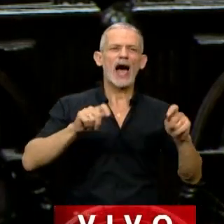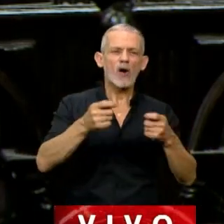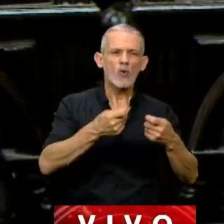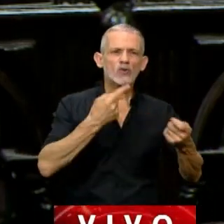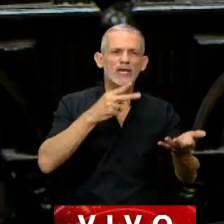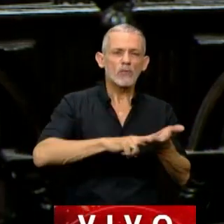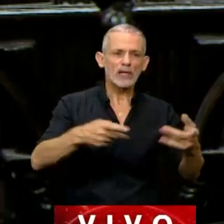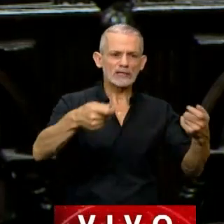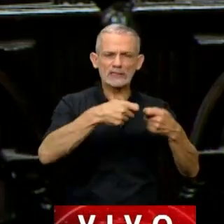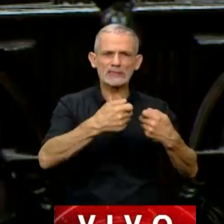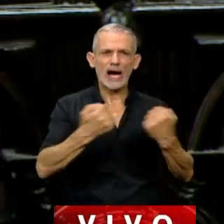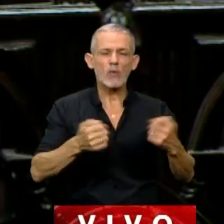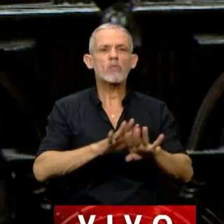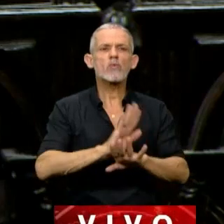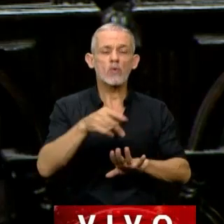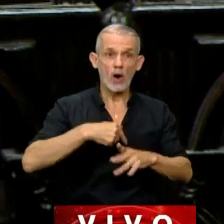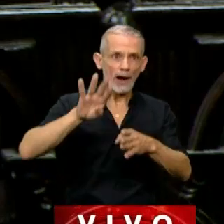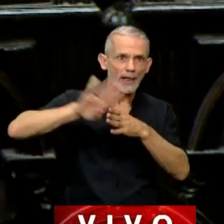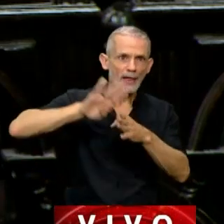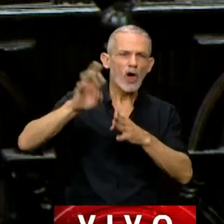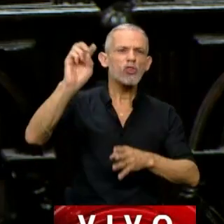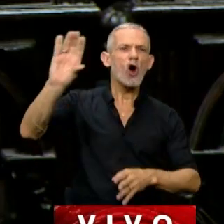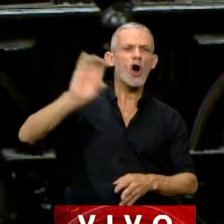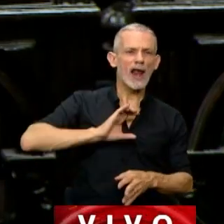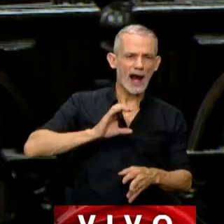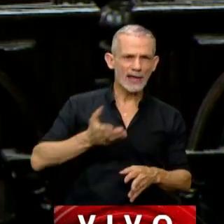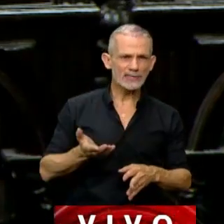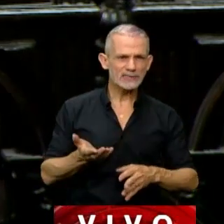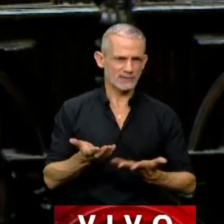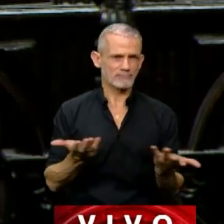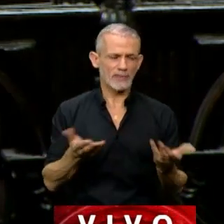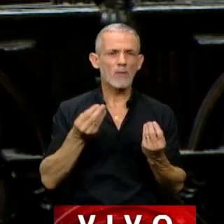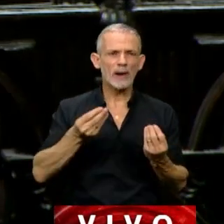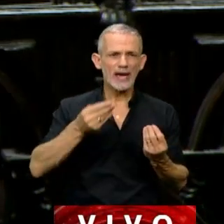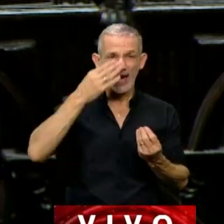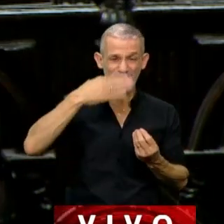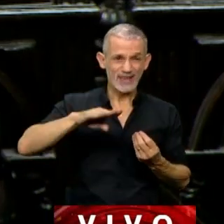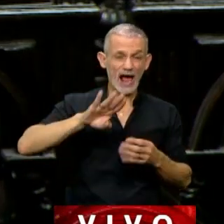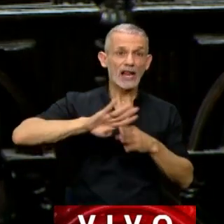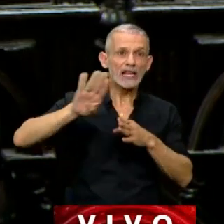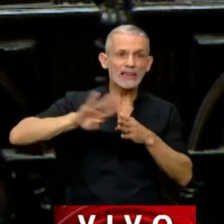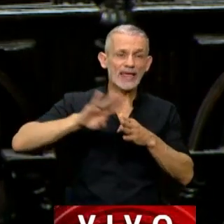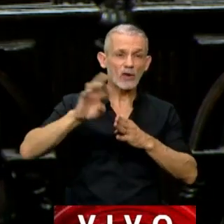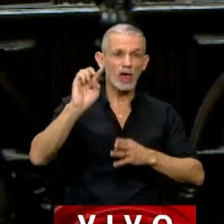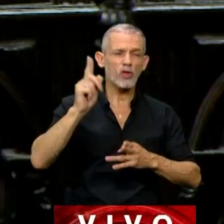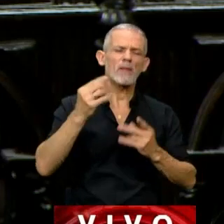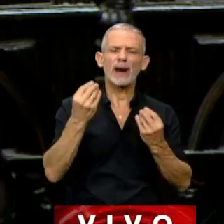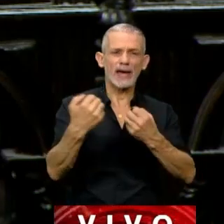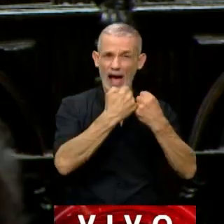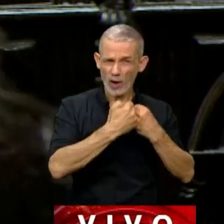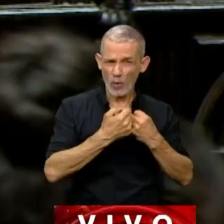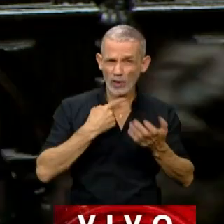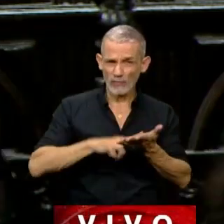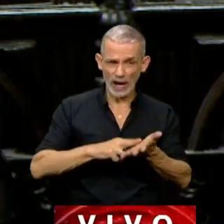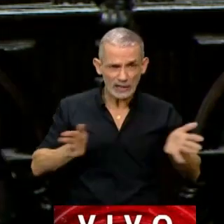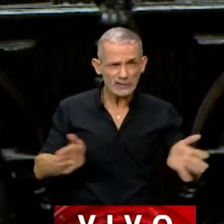y las empujó a endeudarse en dólares para concluir que este consenso entre otras cosas